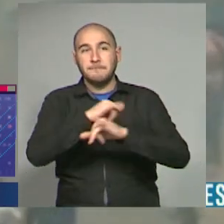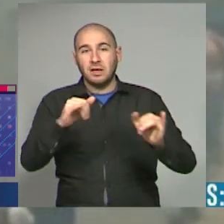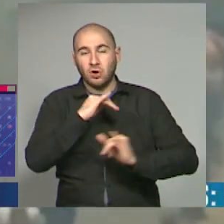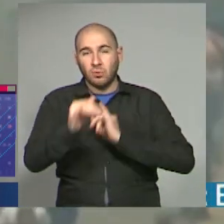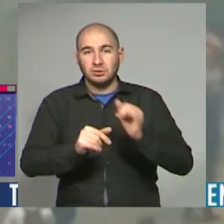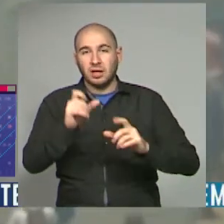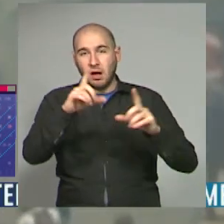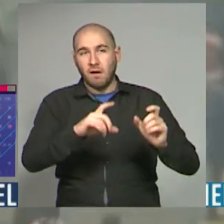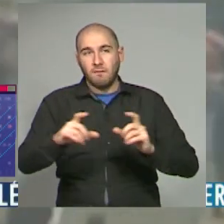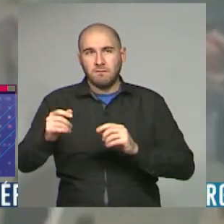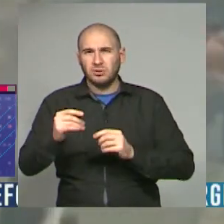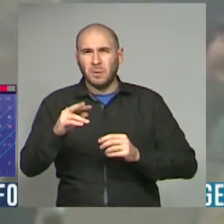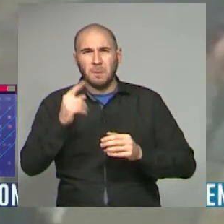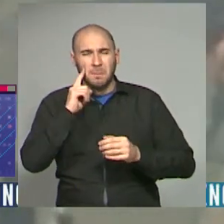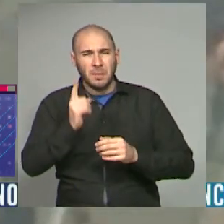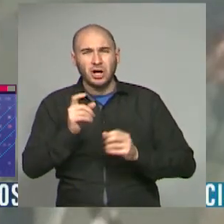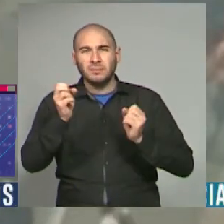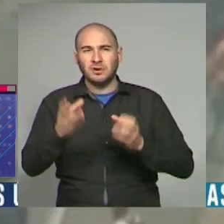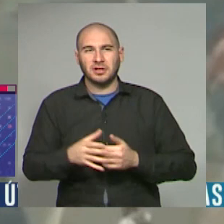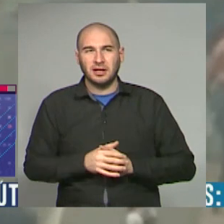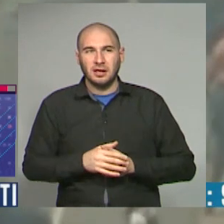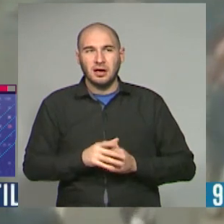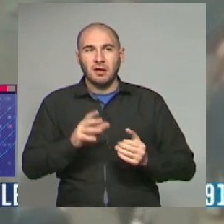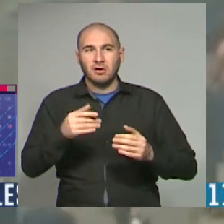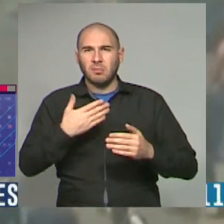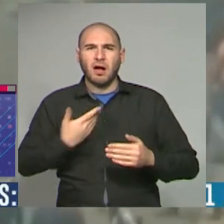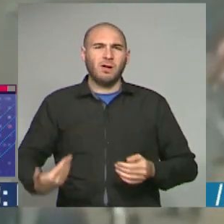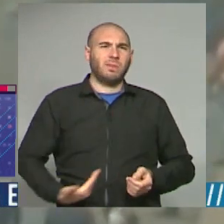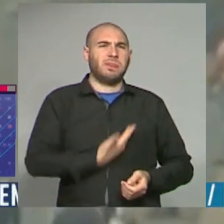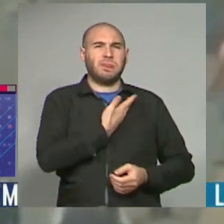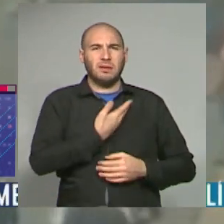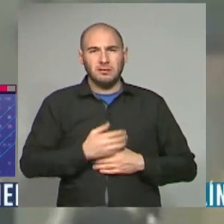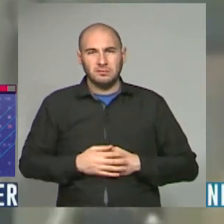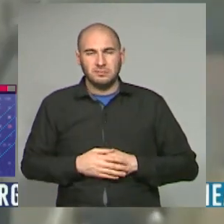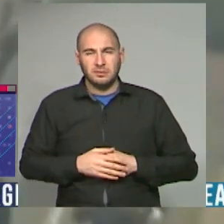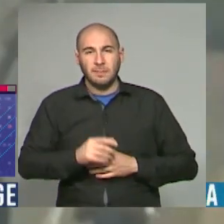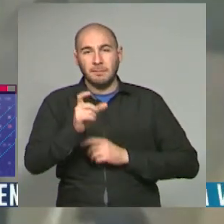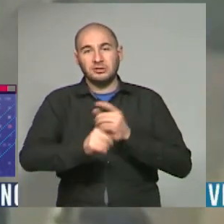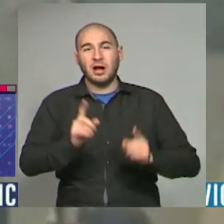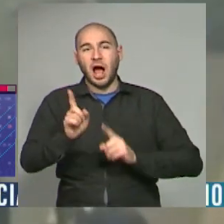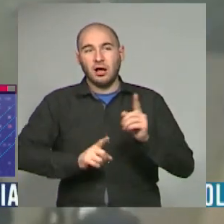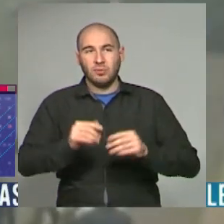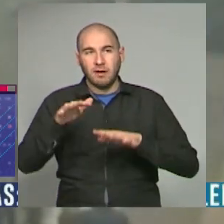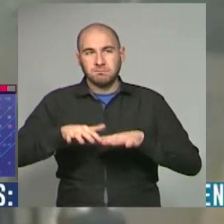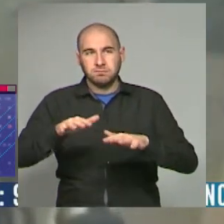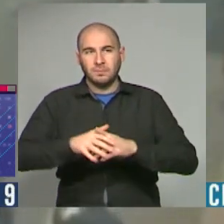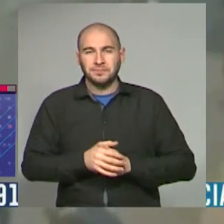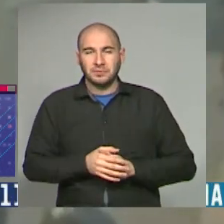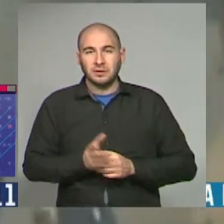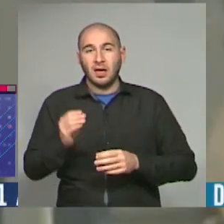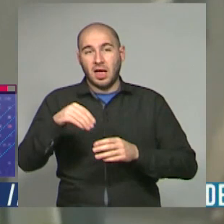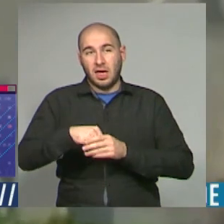que eran imágenes sumamente sensibles porque se ve cómo arrollan, cómo atropellan a algunos manifestantes. Era